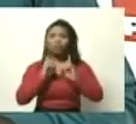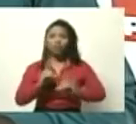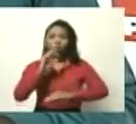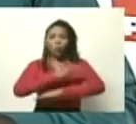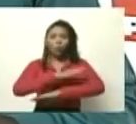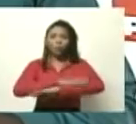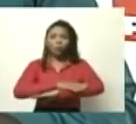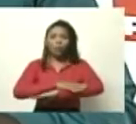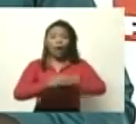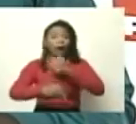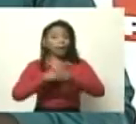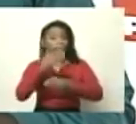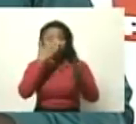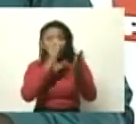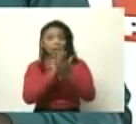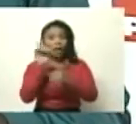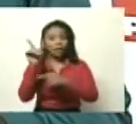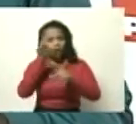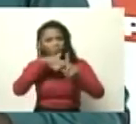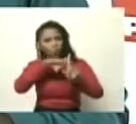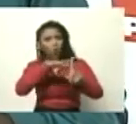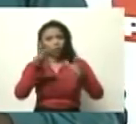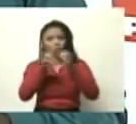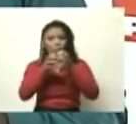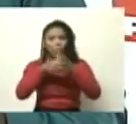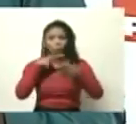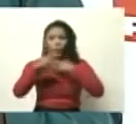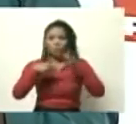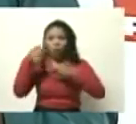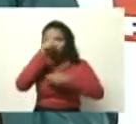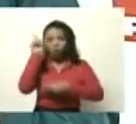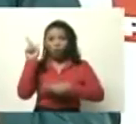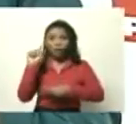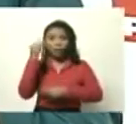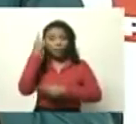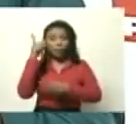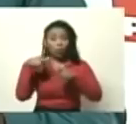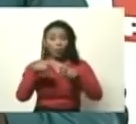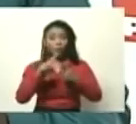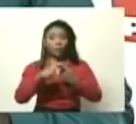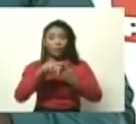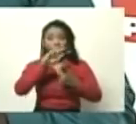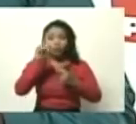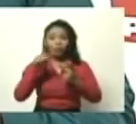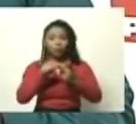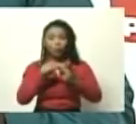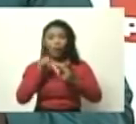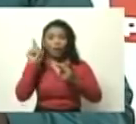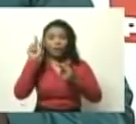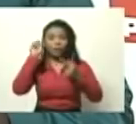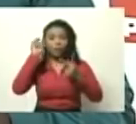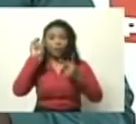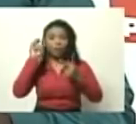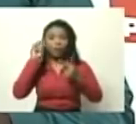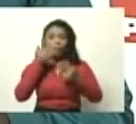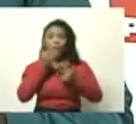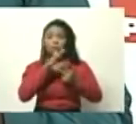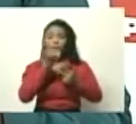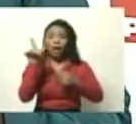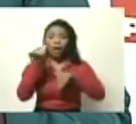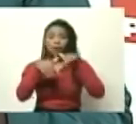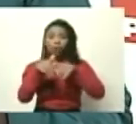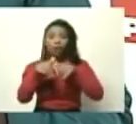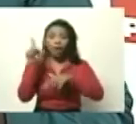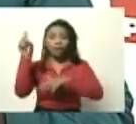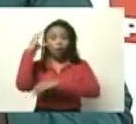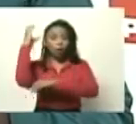que tiene prevista para enfrentar esta amenaza el Partido Socialista Unido de Venezuela? Eso en primer lugar. En segundo lugar, en ese mismo contexto se aproximan las elecciones